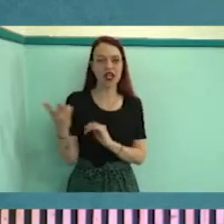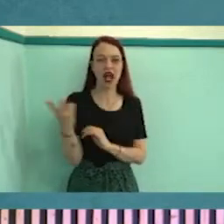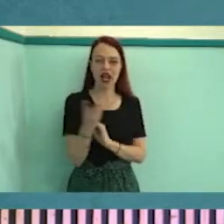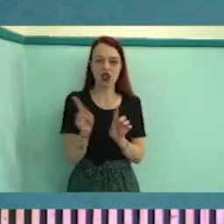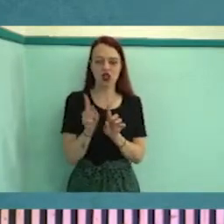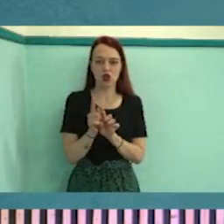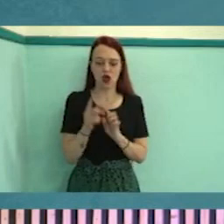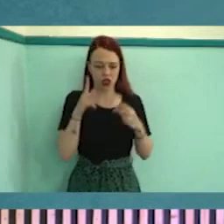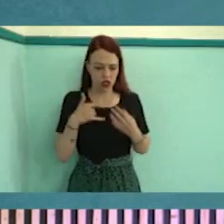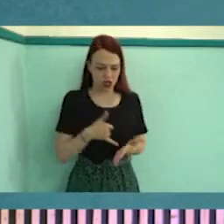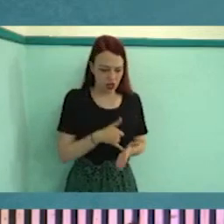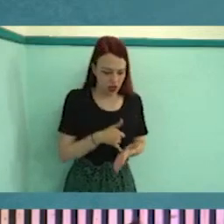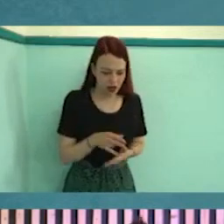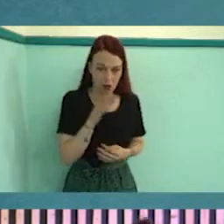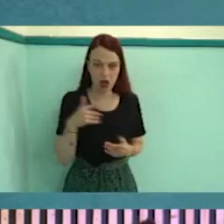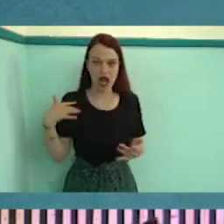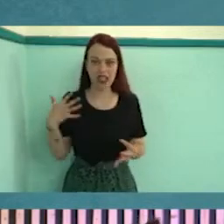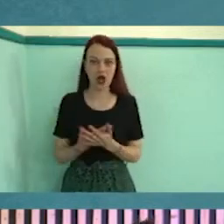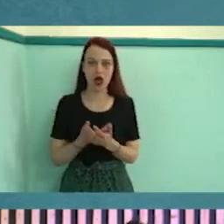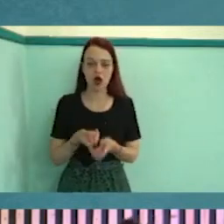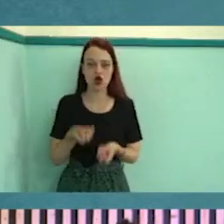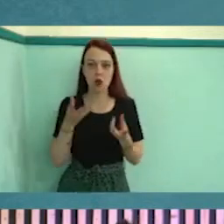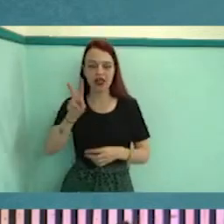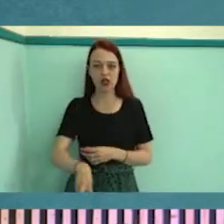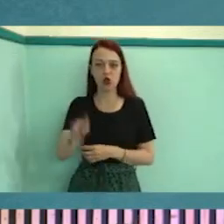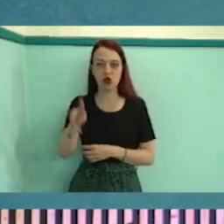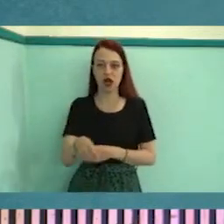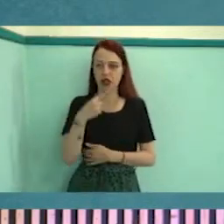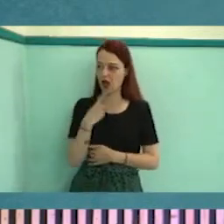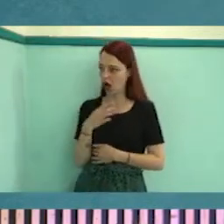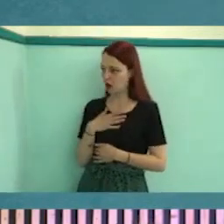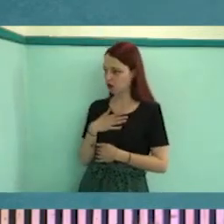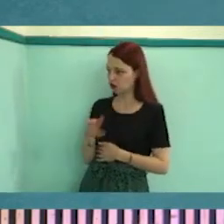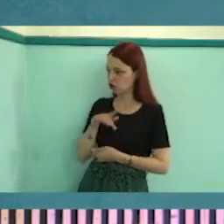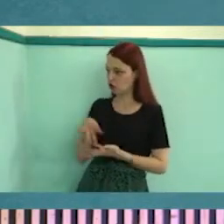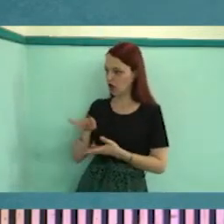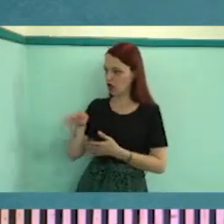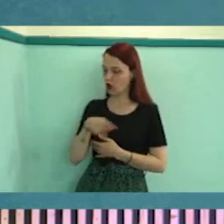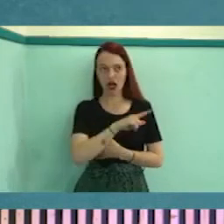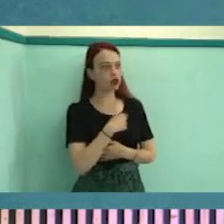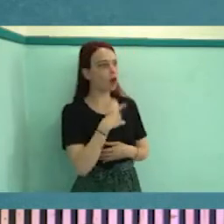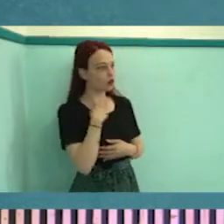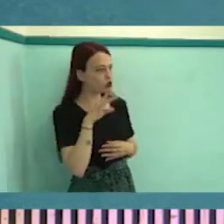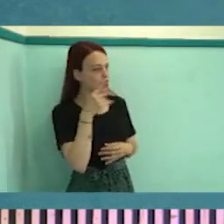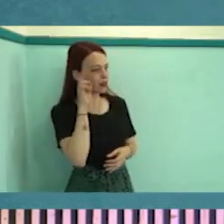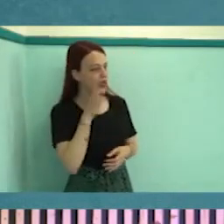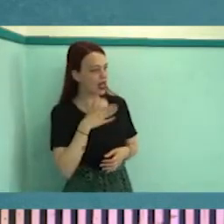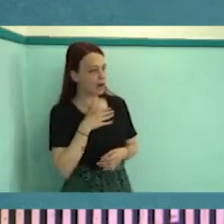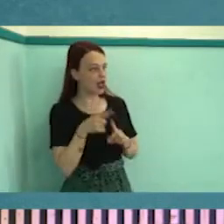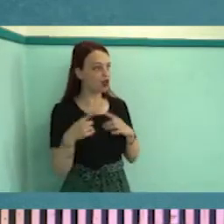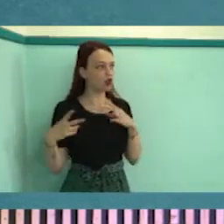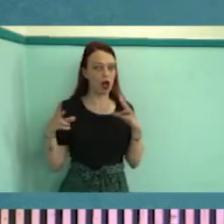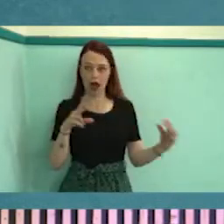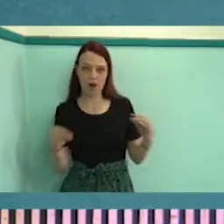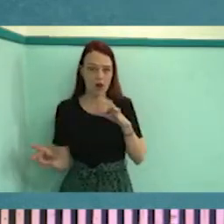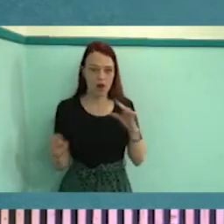hablando de cosas de su vida que nunca habían compartido y que incluso entre ellas decían Hala pues si yo esto no nunca lo he vivido así y la otra no pues yo sí pues es que y la otra pues Ah pues no